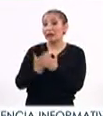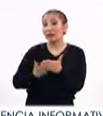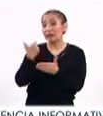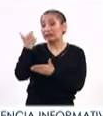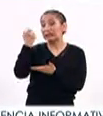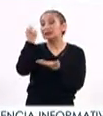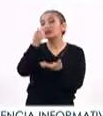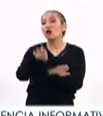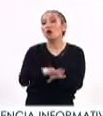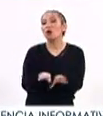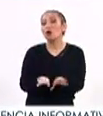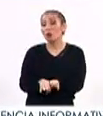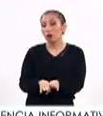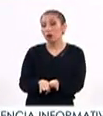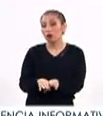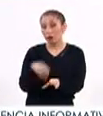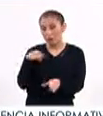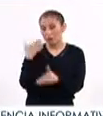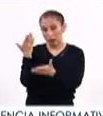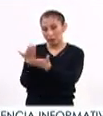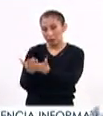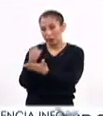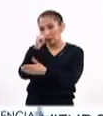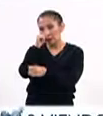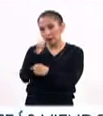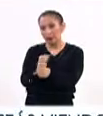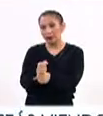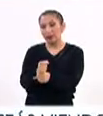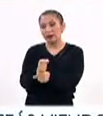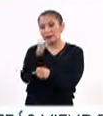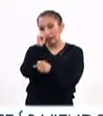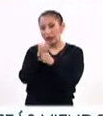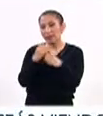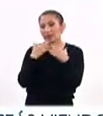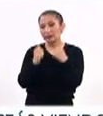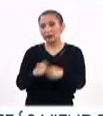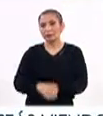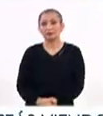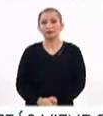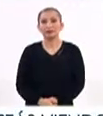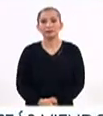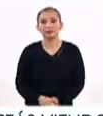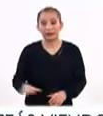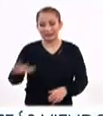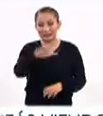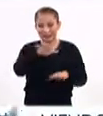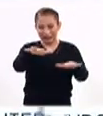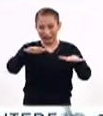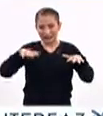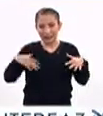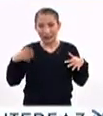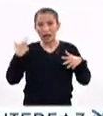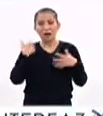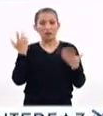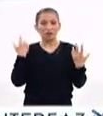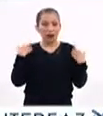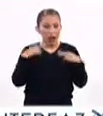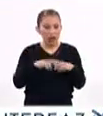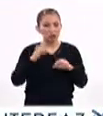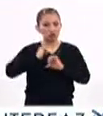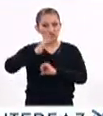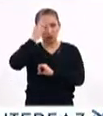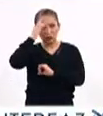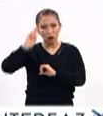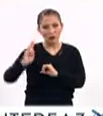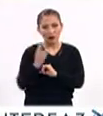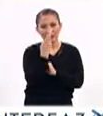impacto presupuestal y lo vamos a solicitar a la Secretaría de Hacienda. En el foro, que convocó a académicos, rectores